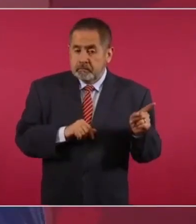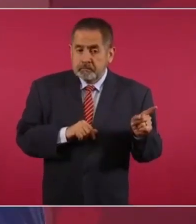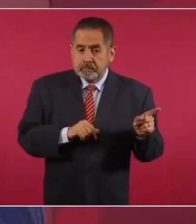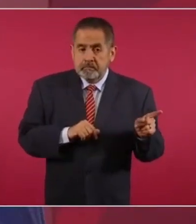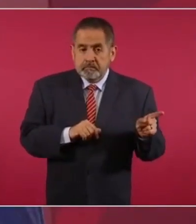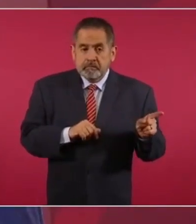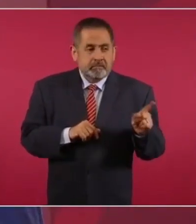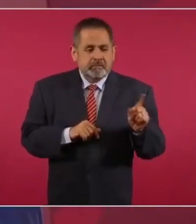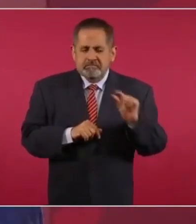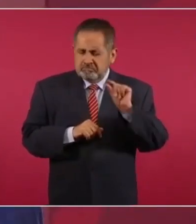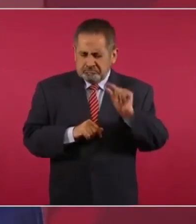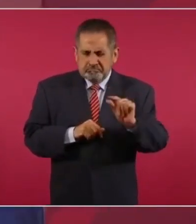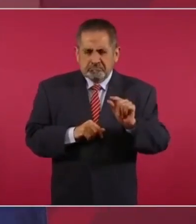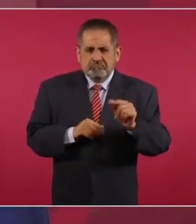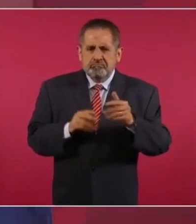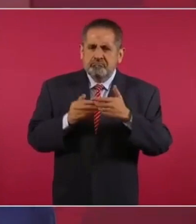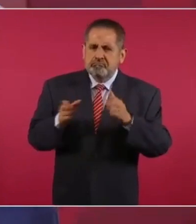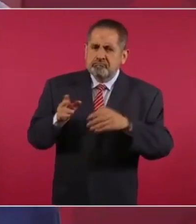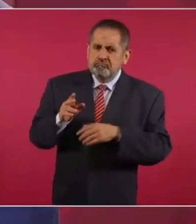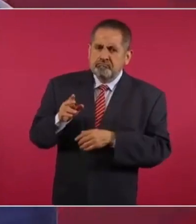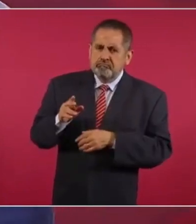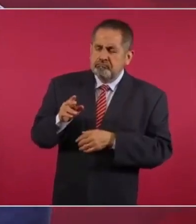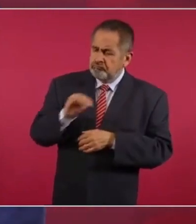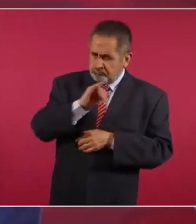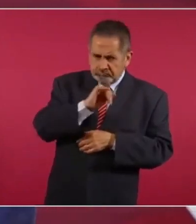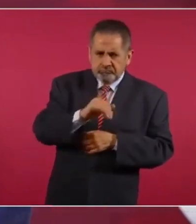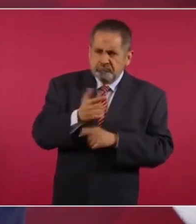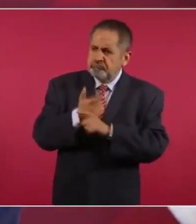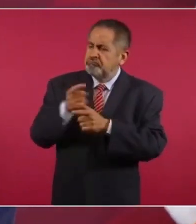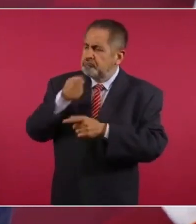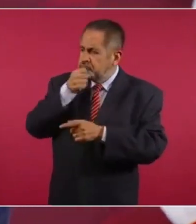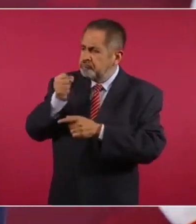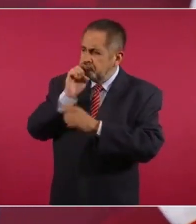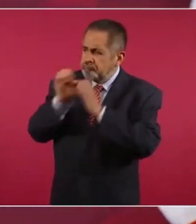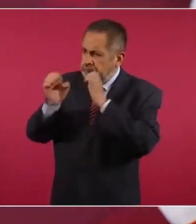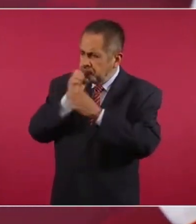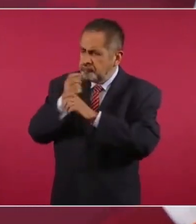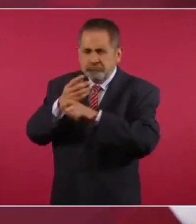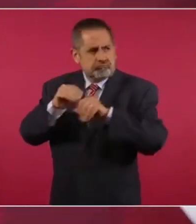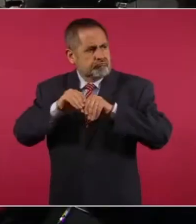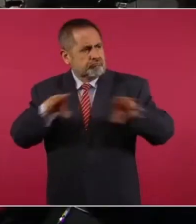y fue de los pocos que me hizo una entrevista.